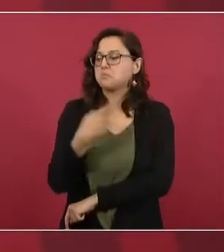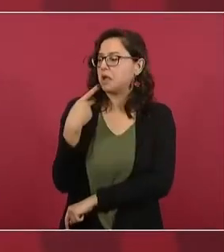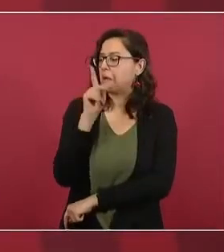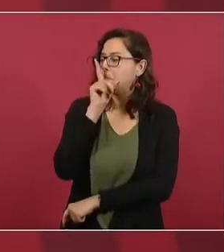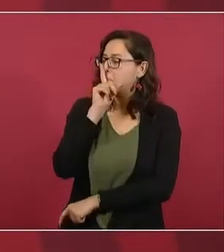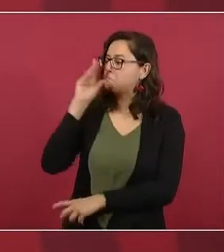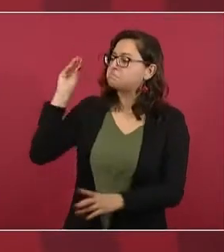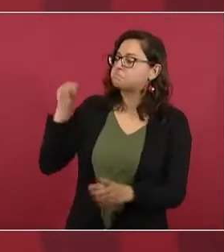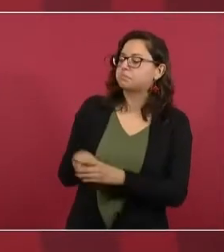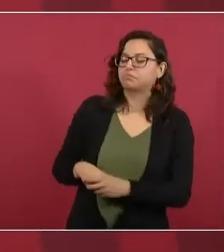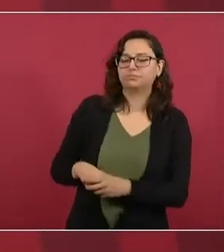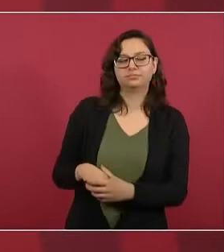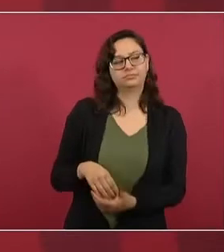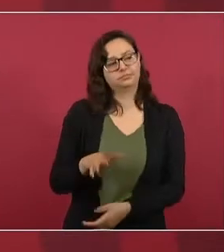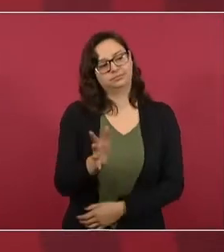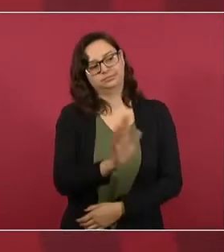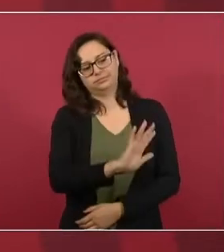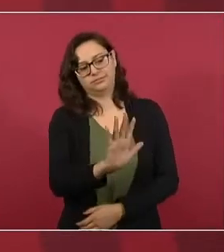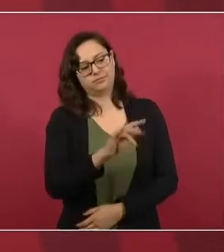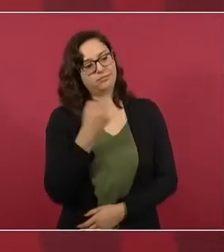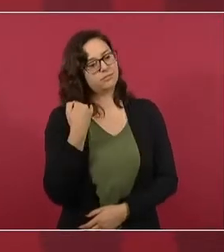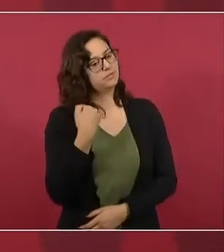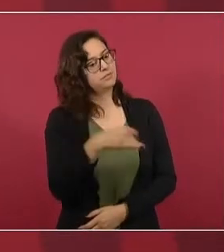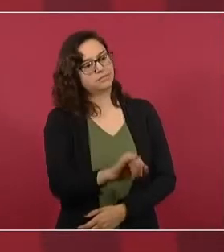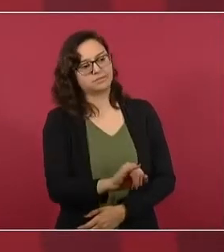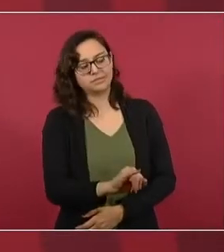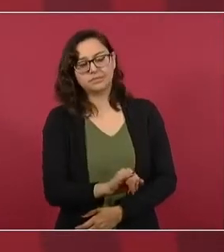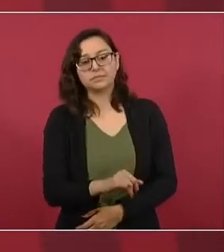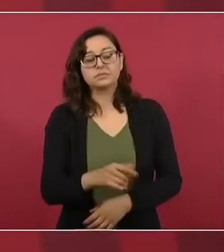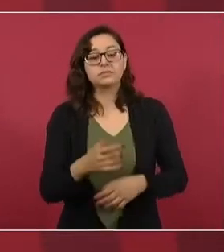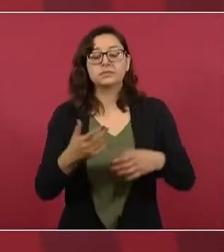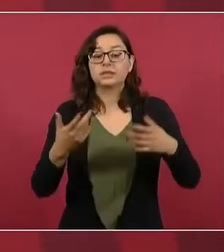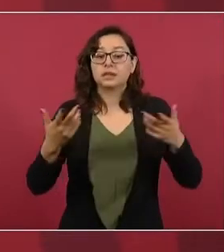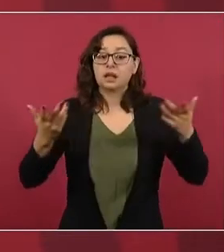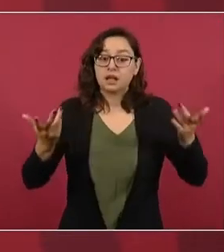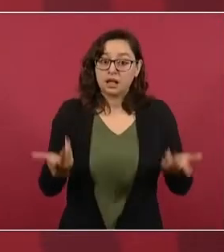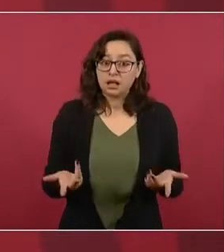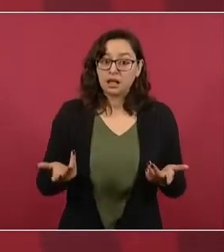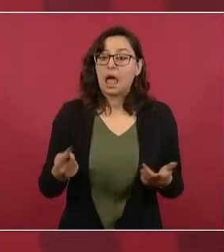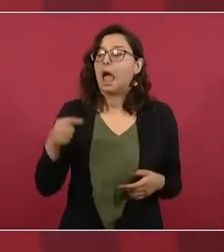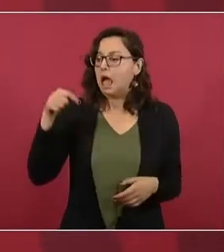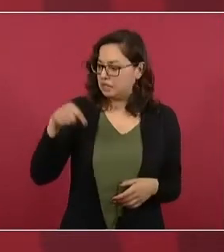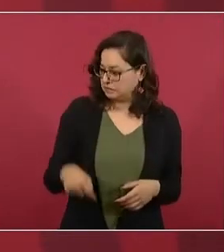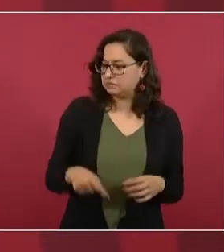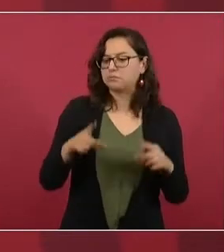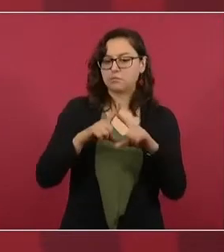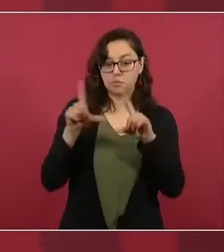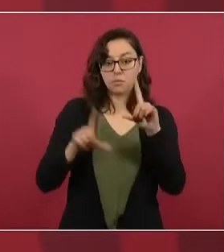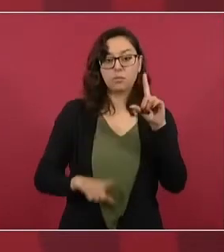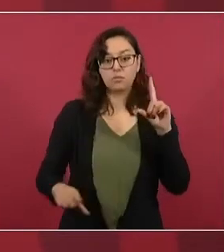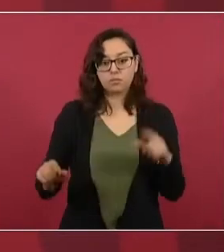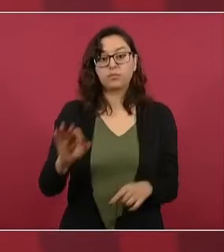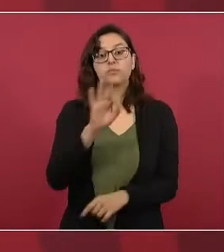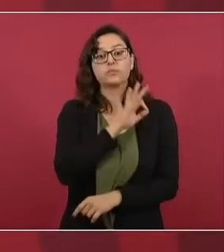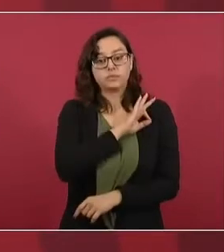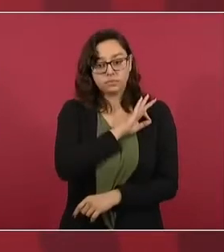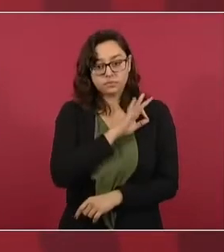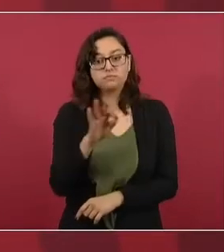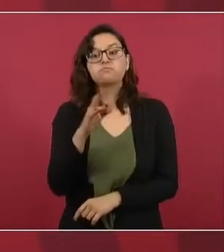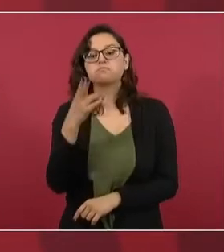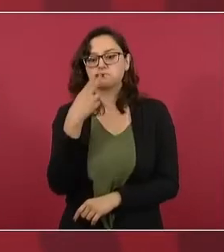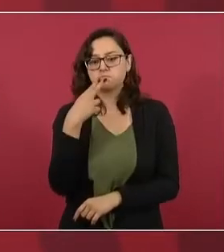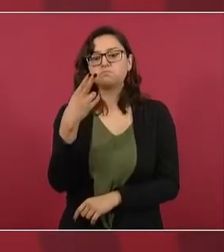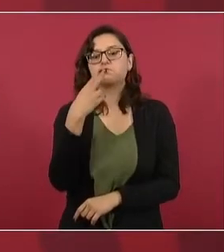autorización sanitaria lo que quiere decir es la posibilidad de que en México se utilice un producto que es